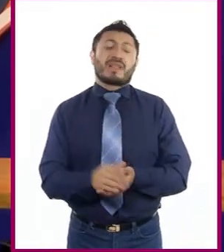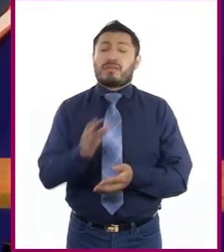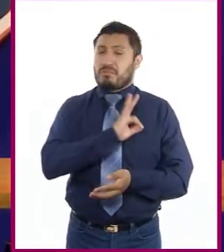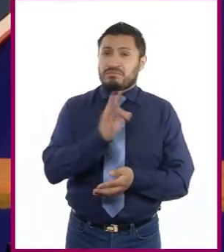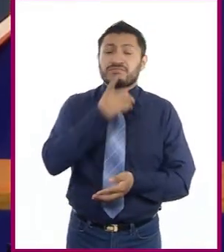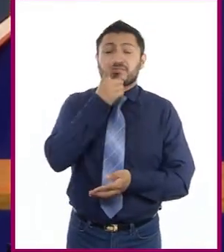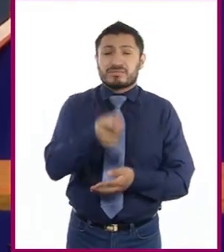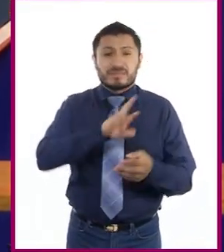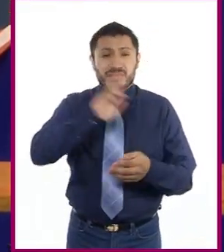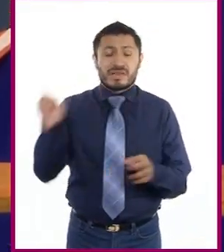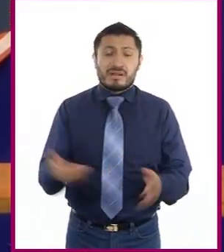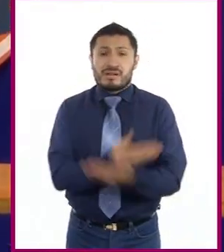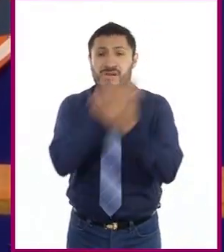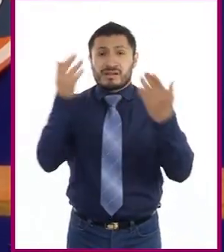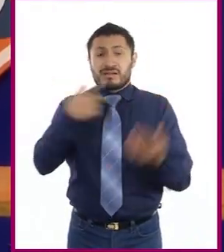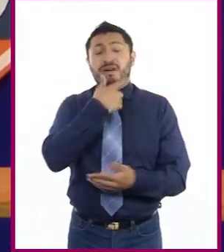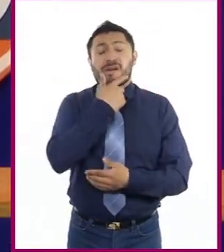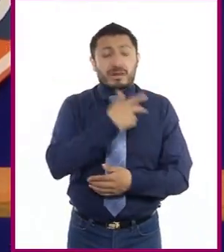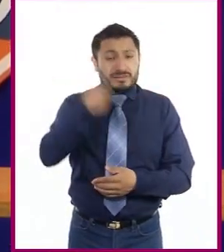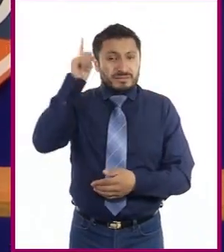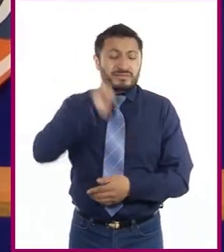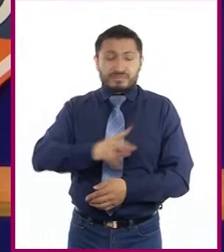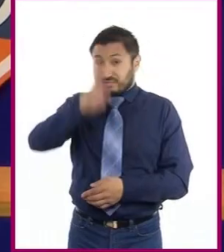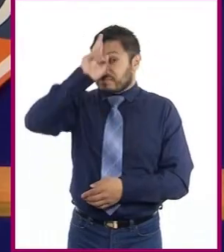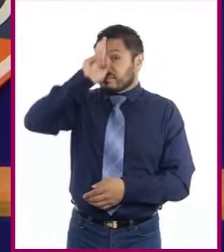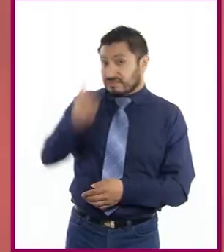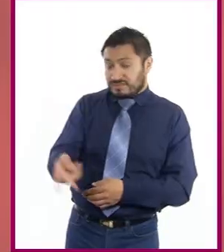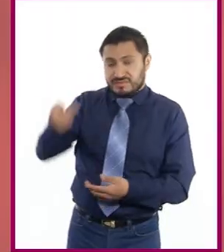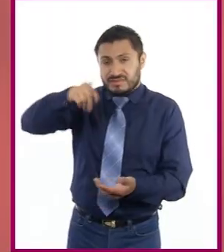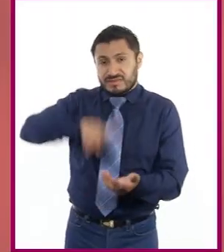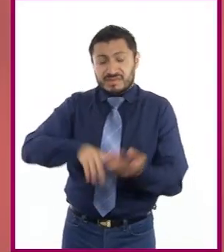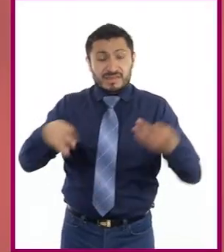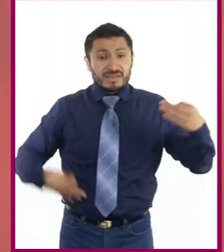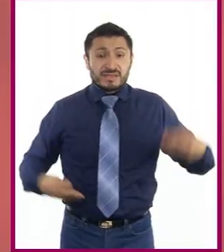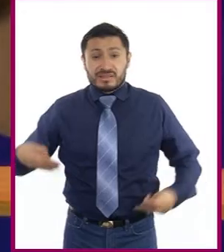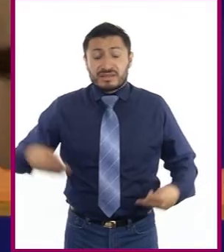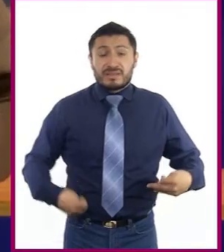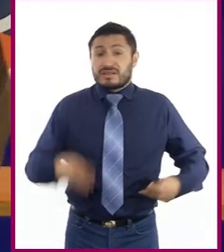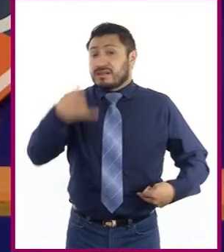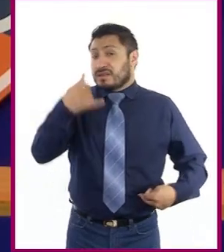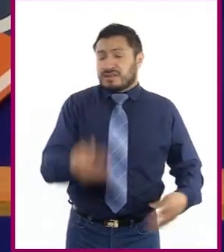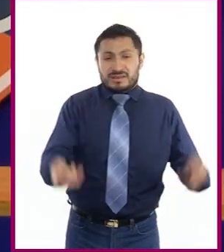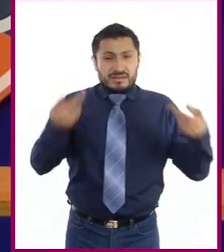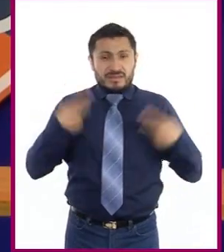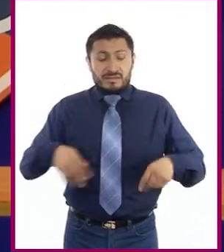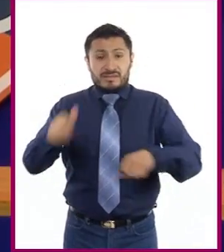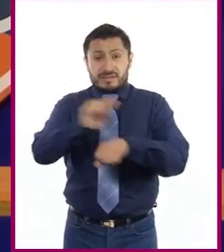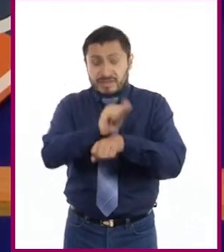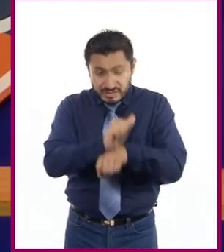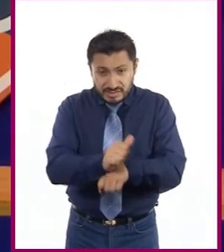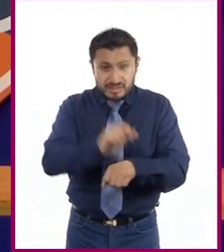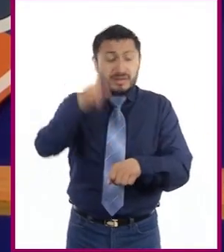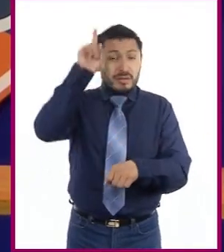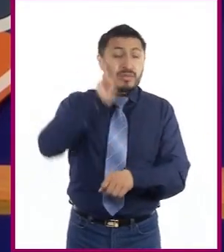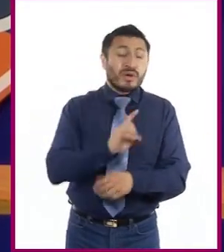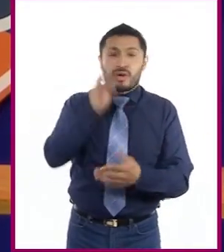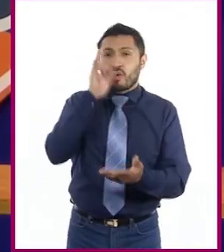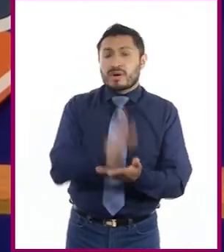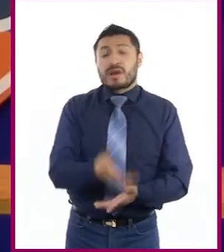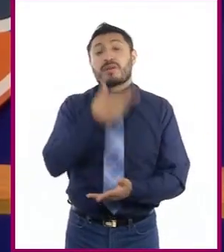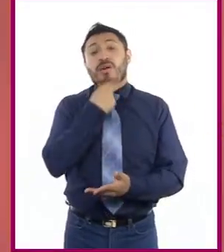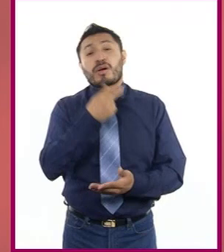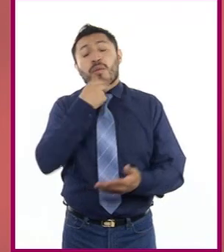en el Renacimiento inglés a las mujeres se les prohibía actuar en los teatros y los personajes femeninos eran interpretados por